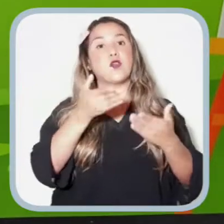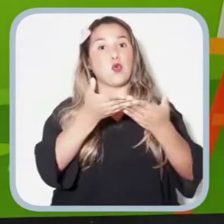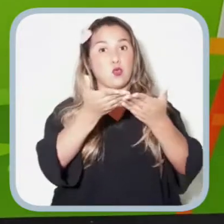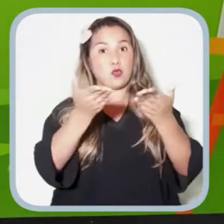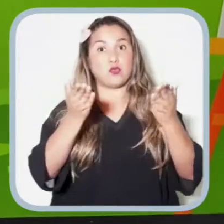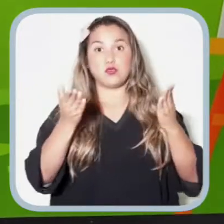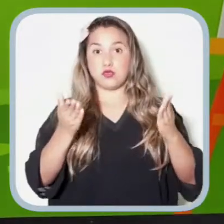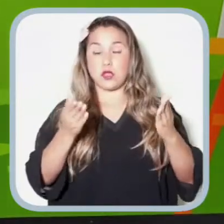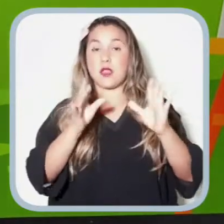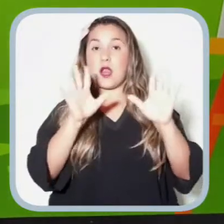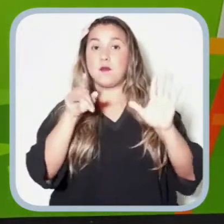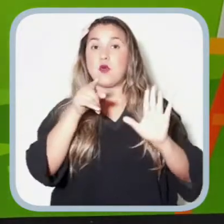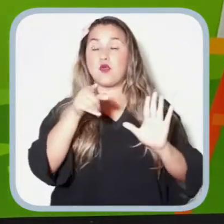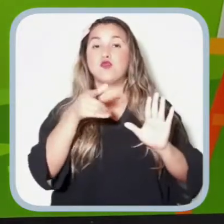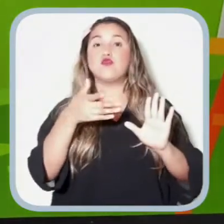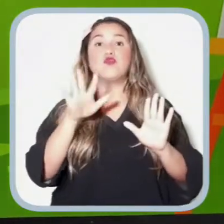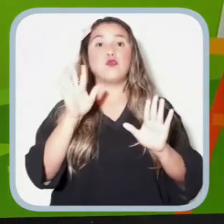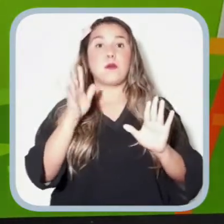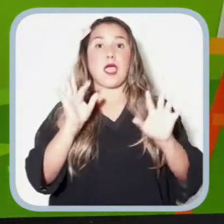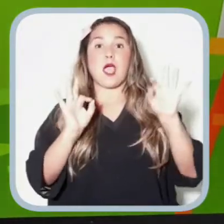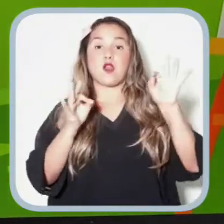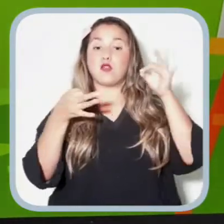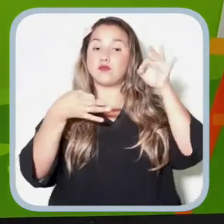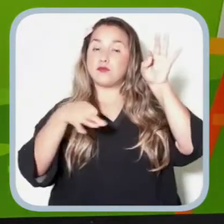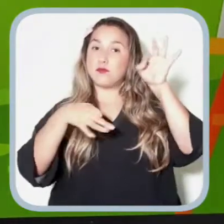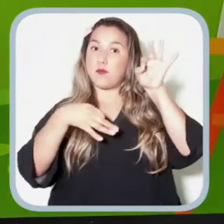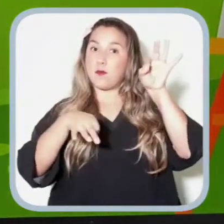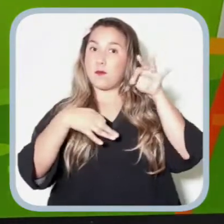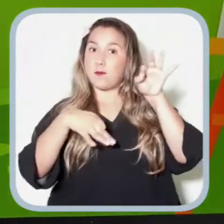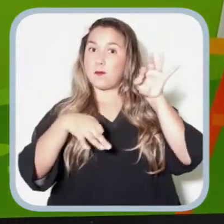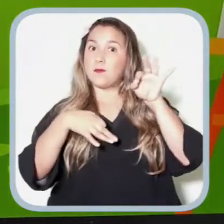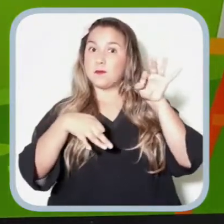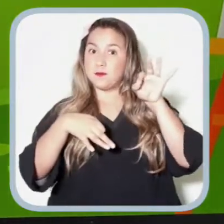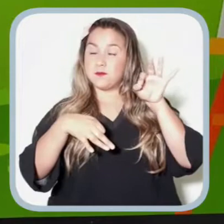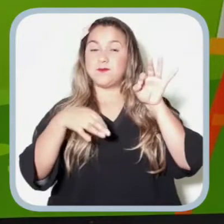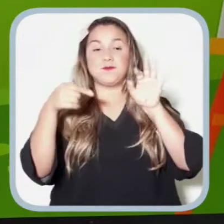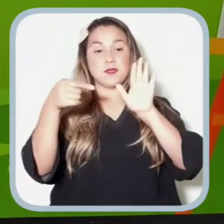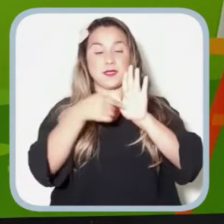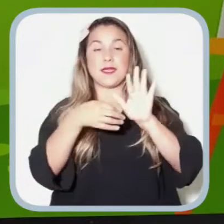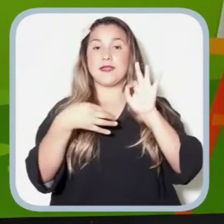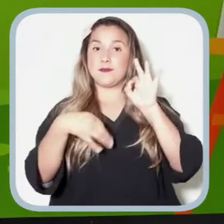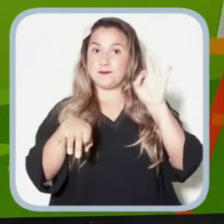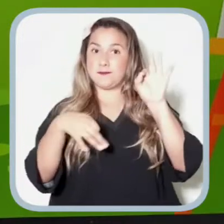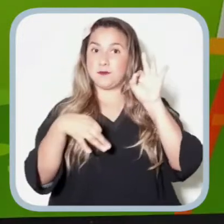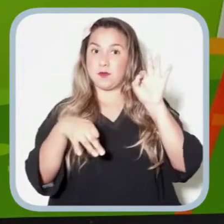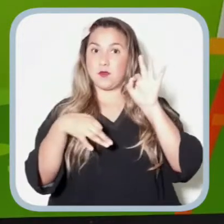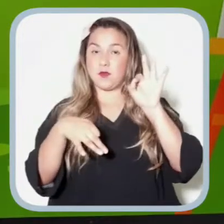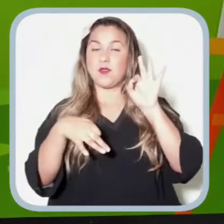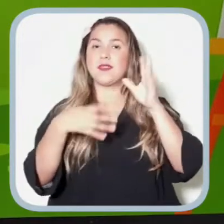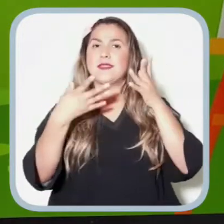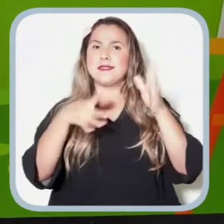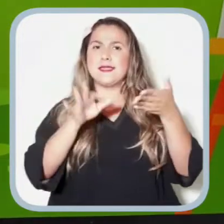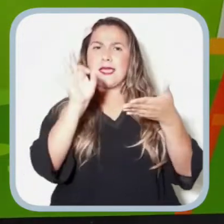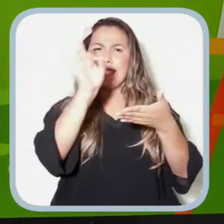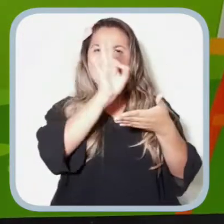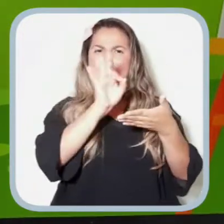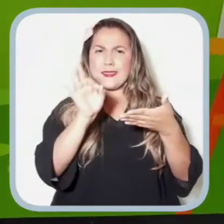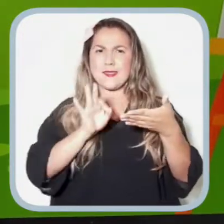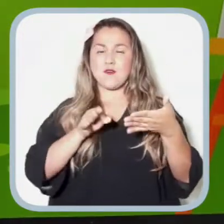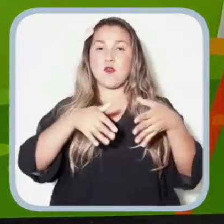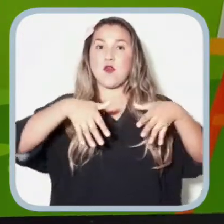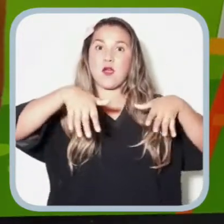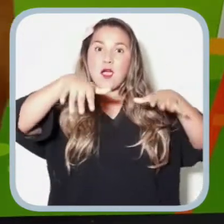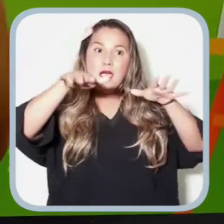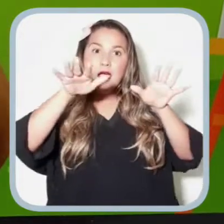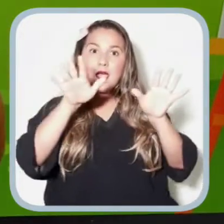tienen en sus manos una hojita como esta en esta cita tenemos el molde de las alas de